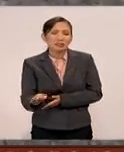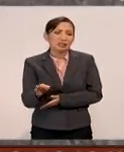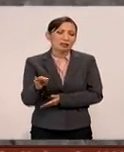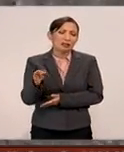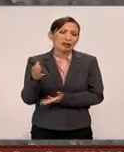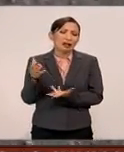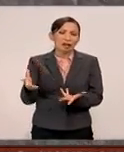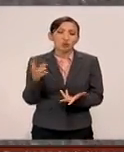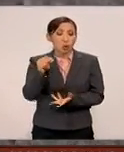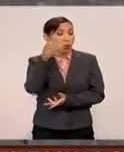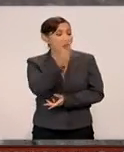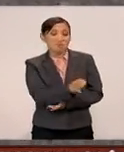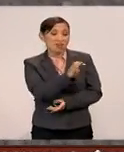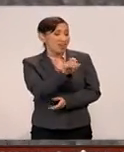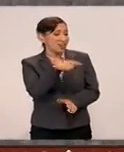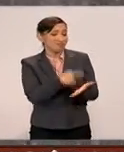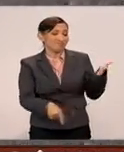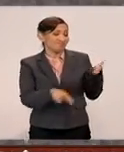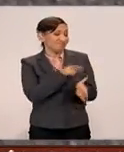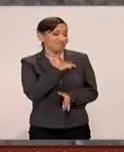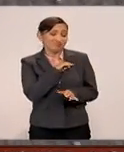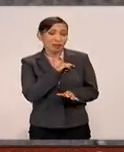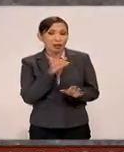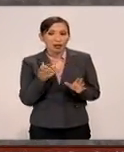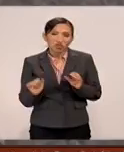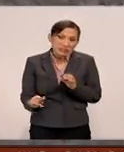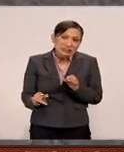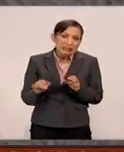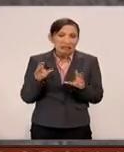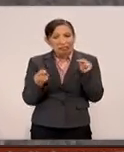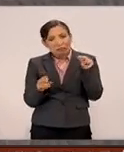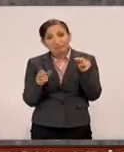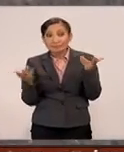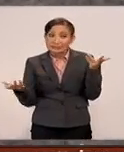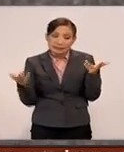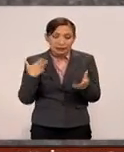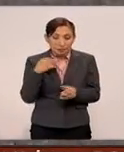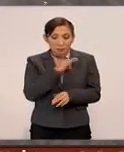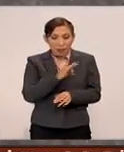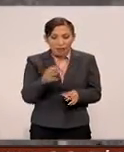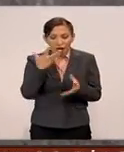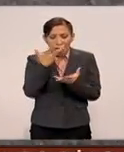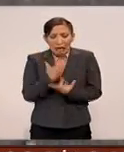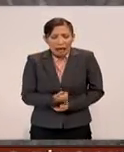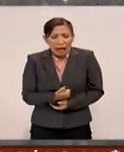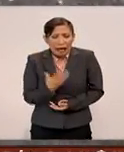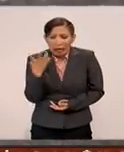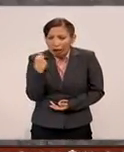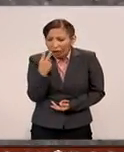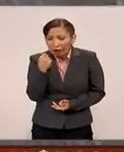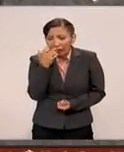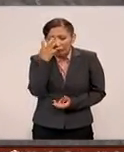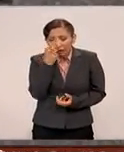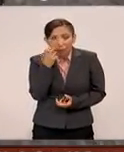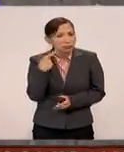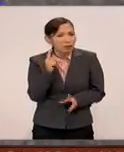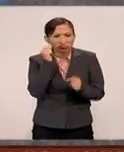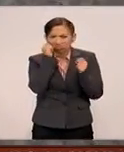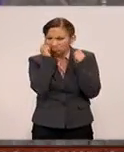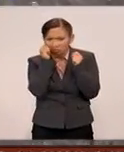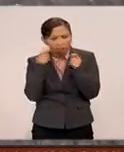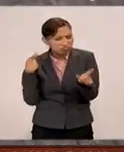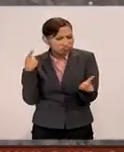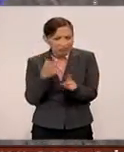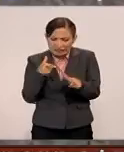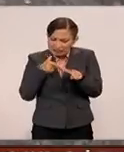te pueden no aceptar la beca o te la pueden aceptar, entonces pues te puedes como deprimir en caso de que no te la den, pero el